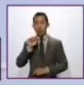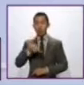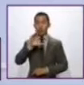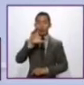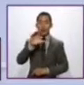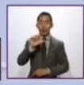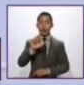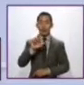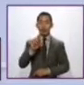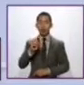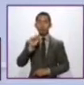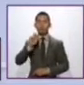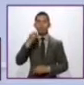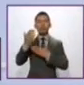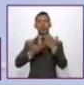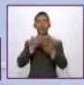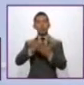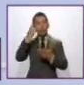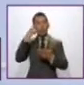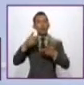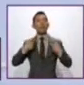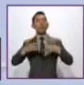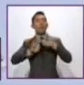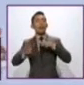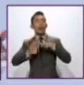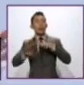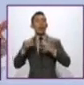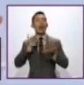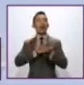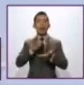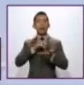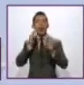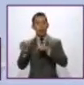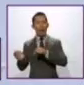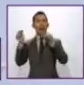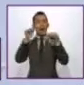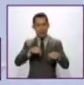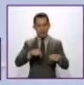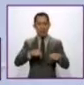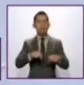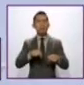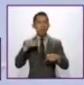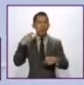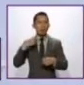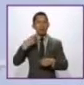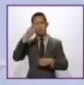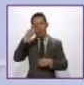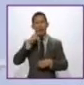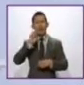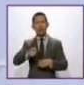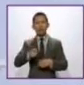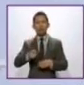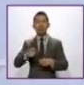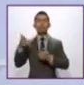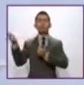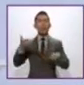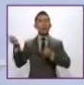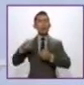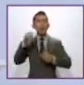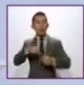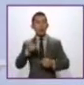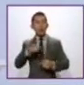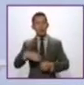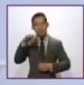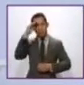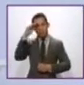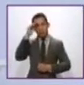lo que hablábamos, el tema de los migrantes. Yo prefiero tener esos migrantes aquí en Querétaro para que nos enfoquemos a la exportación, que no nada más